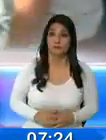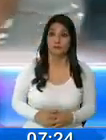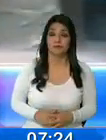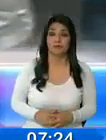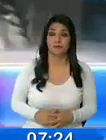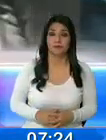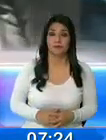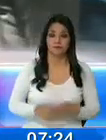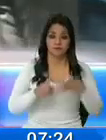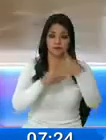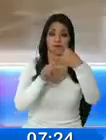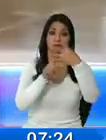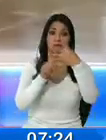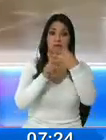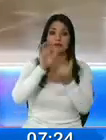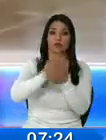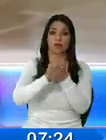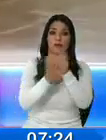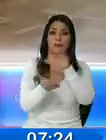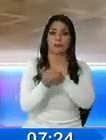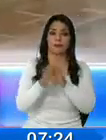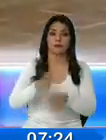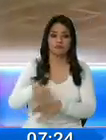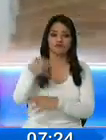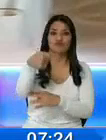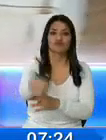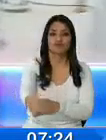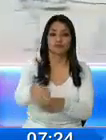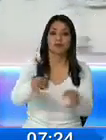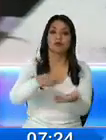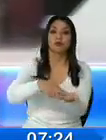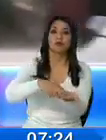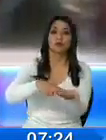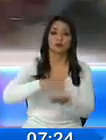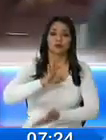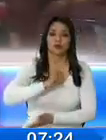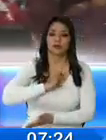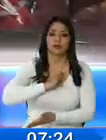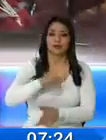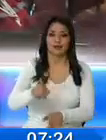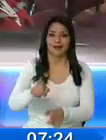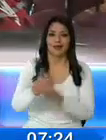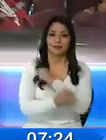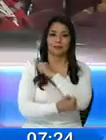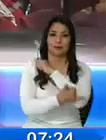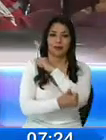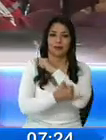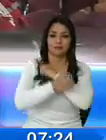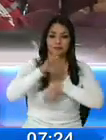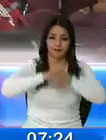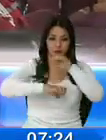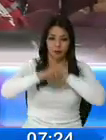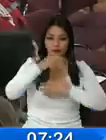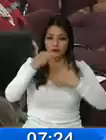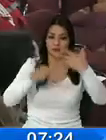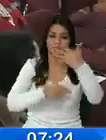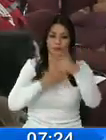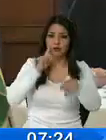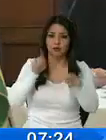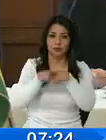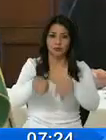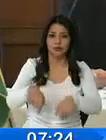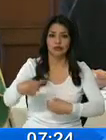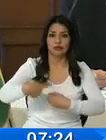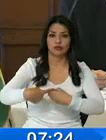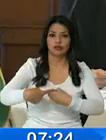segunda semana de noviembre se desarrolle la segunda reunión técnica diplomática en la que se evaluará la aplicación de la Declaración de Quito.